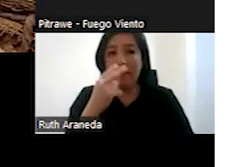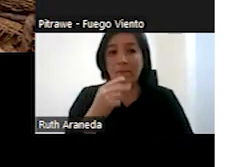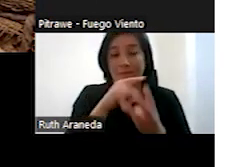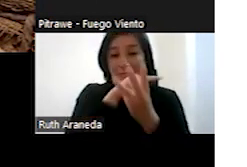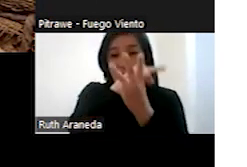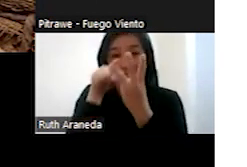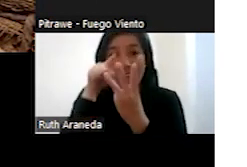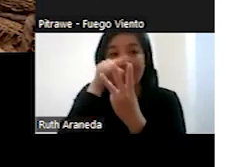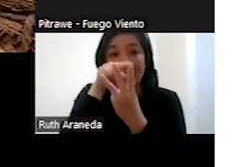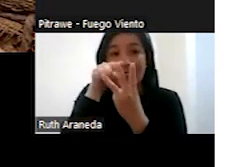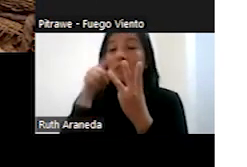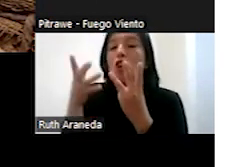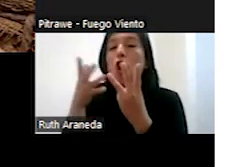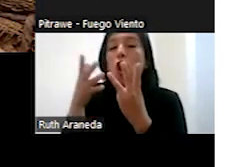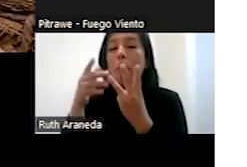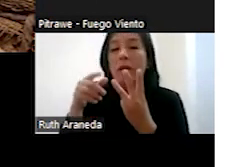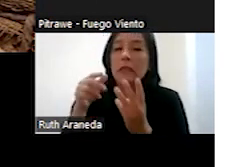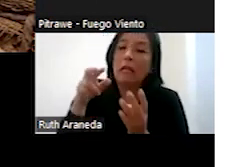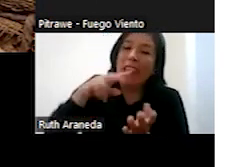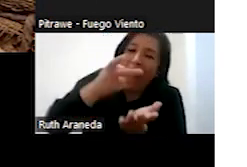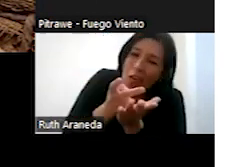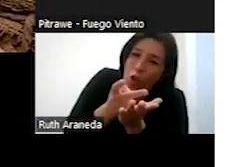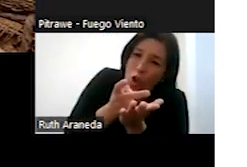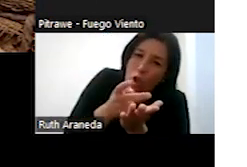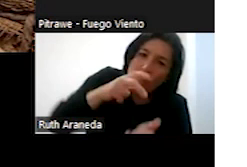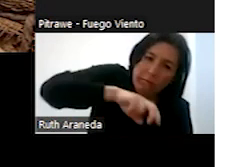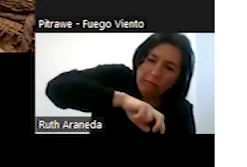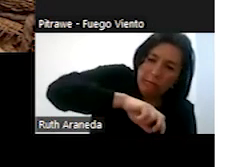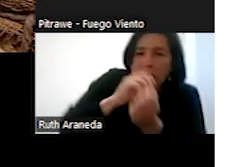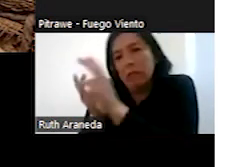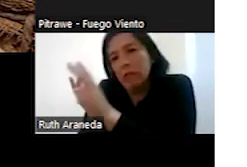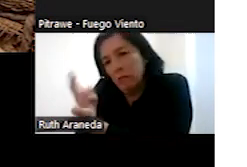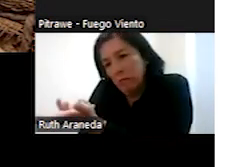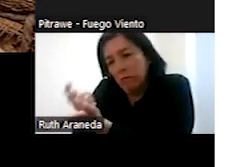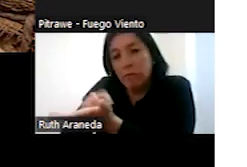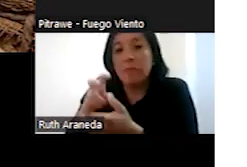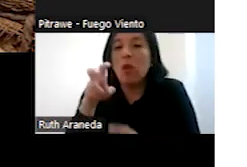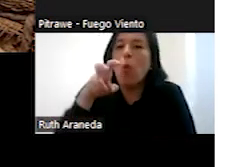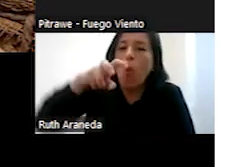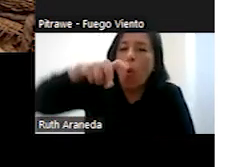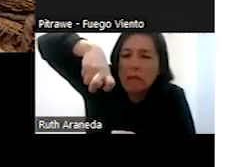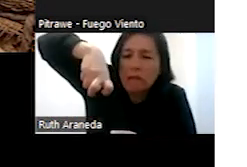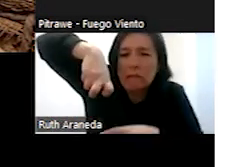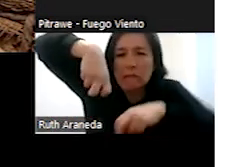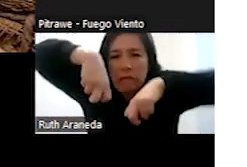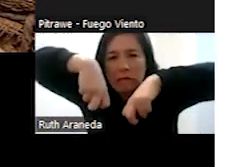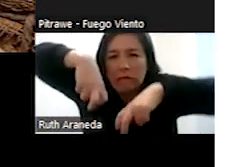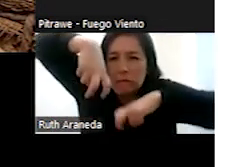cuerpos con las piernas de posición lateral, hacia la derecha, hacia la izquierda, con las piernas flectadas en diferentes ángulos,